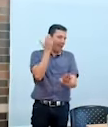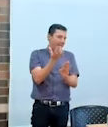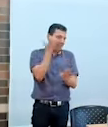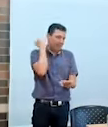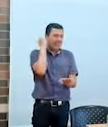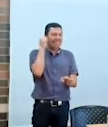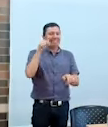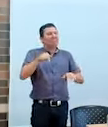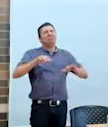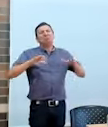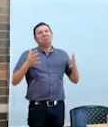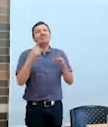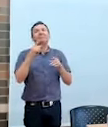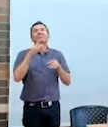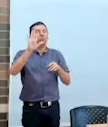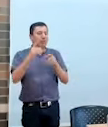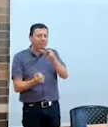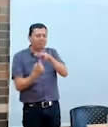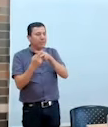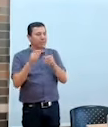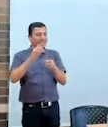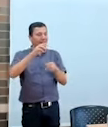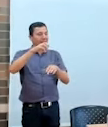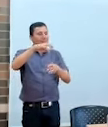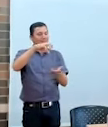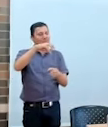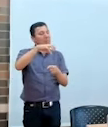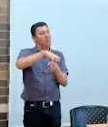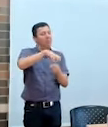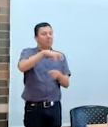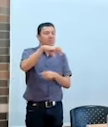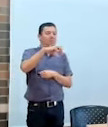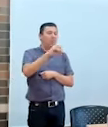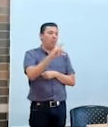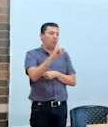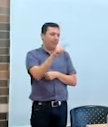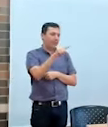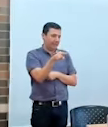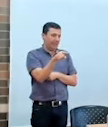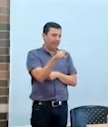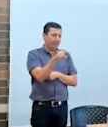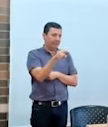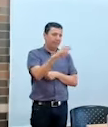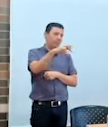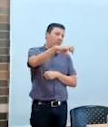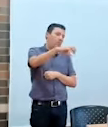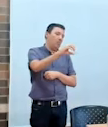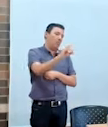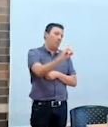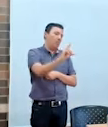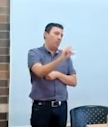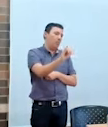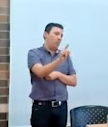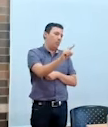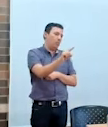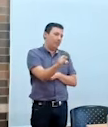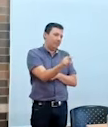discusiones. Pero podemos notar de que es una discusión que viene desde hace mucho tiempo, desde la antigüedad.